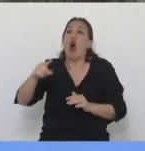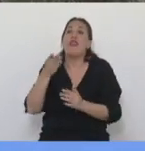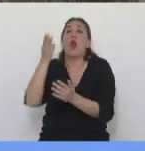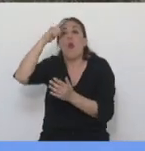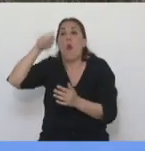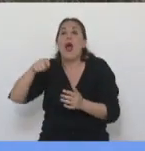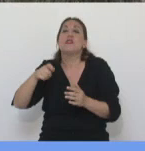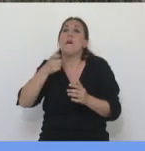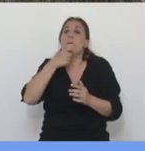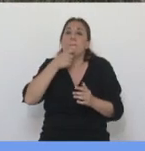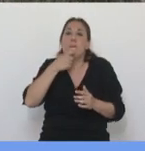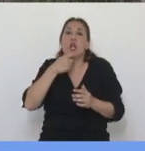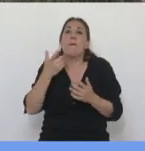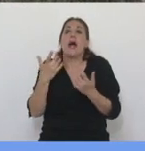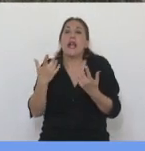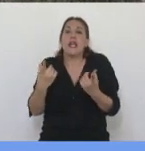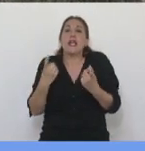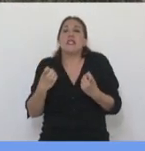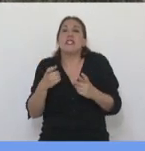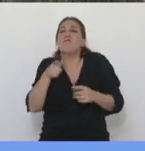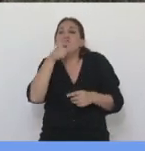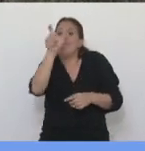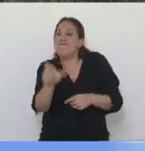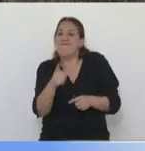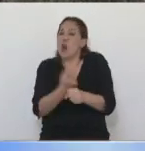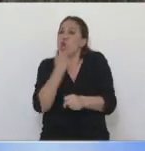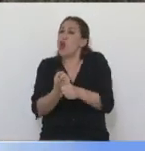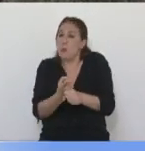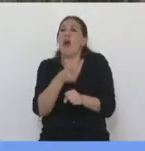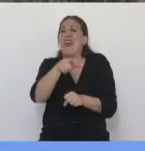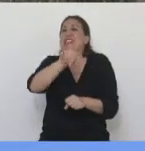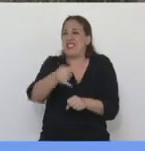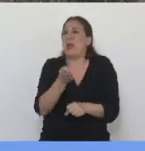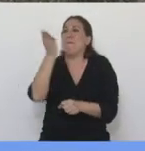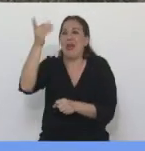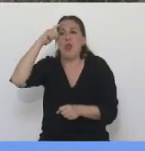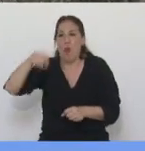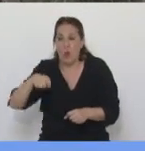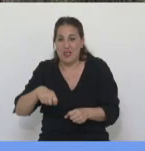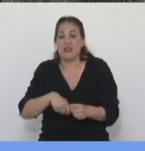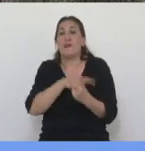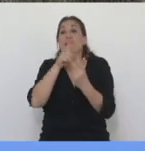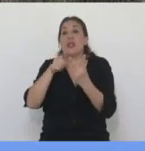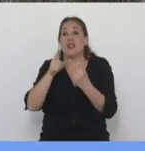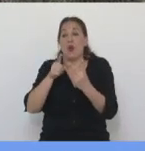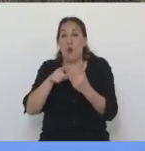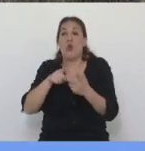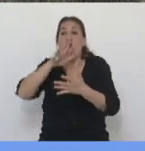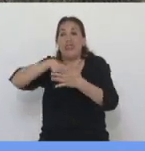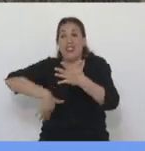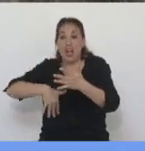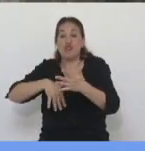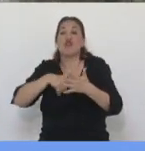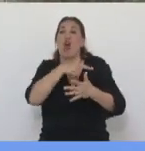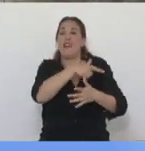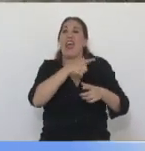aquellos actos para los que se restrinja su capacidad. En segundo término, el texto de la media sanción